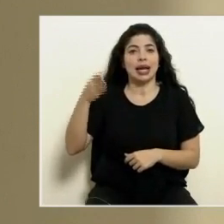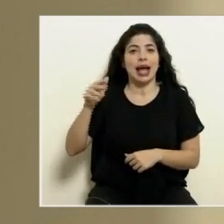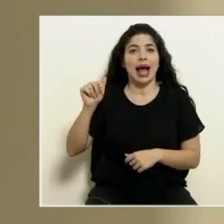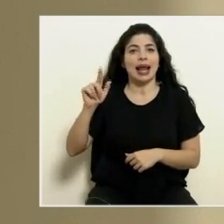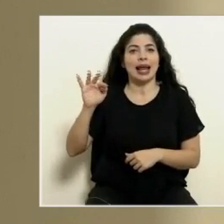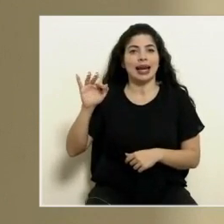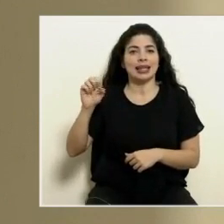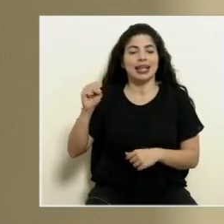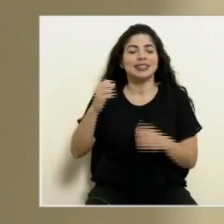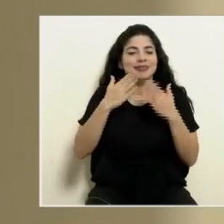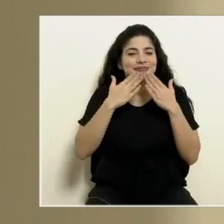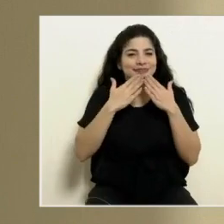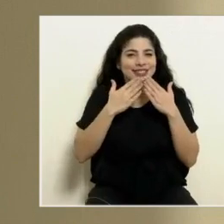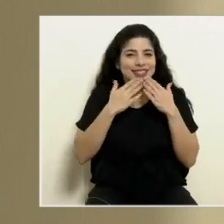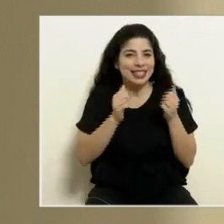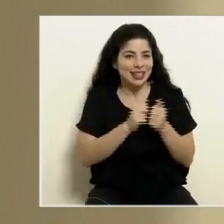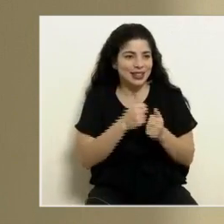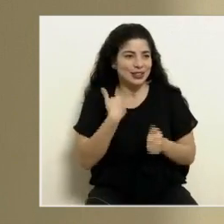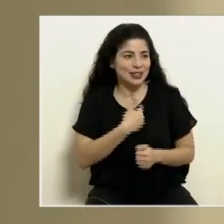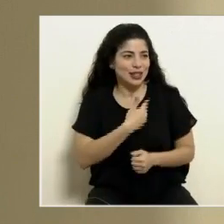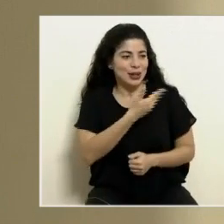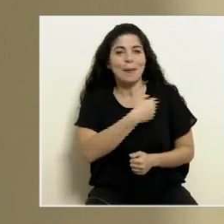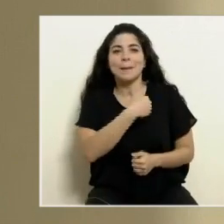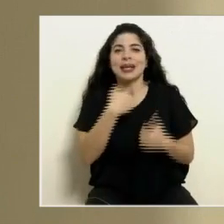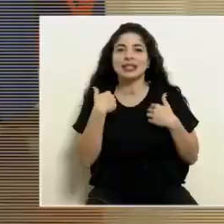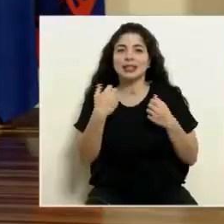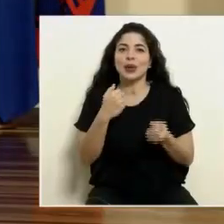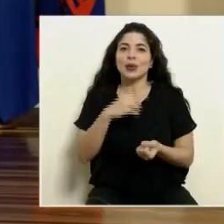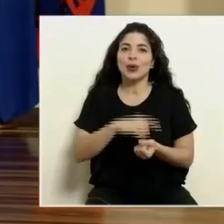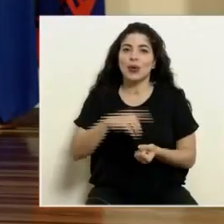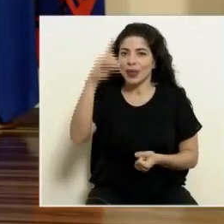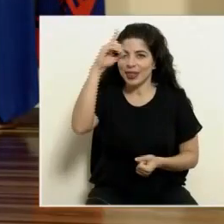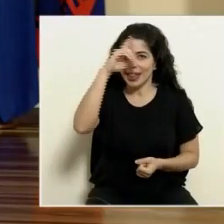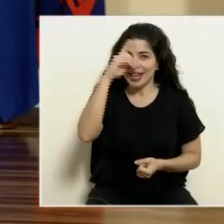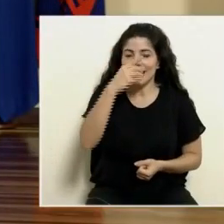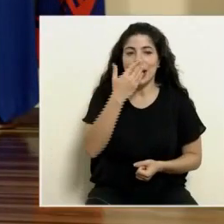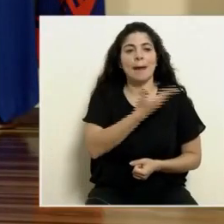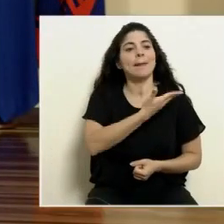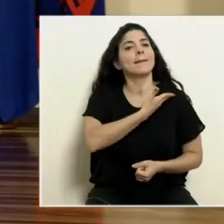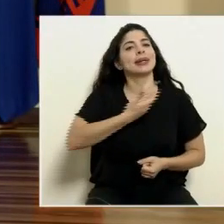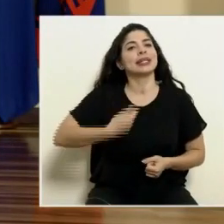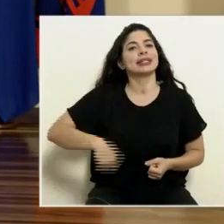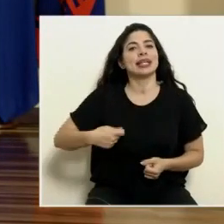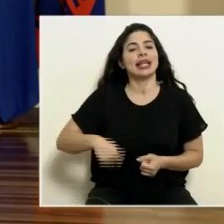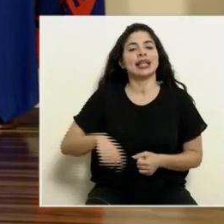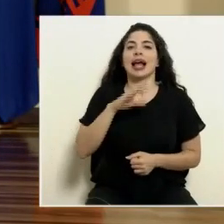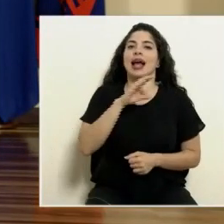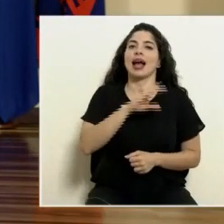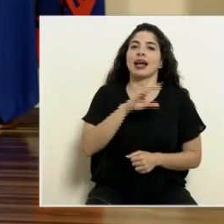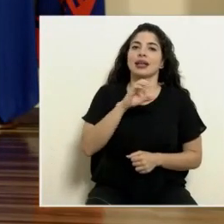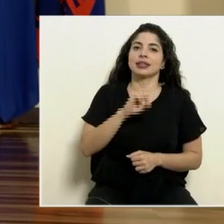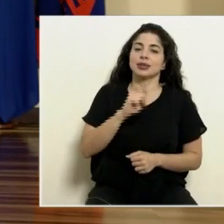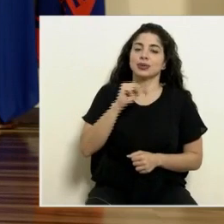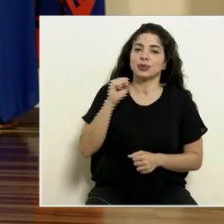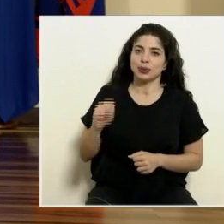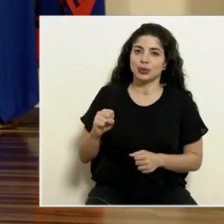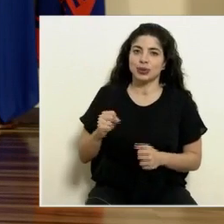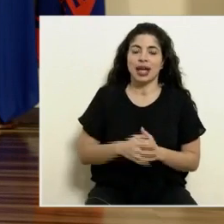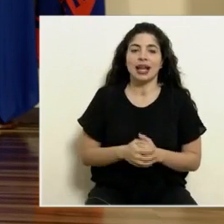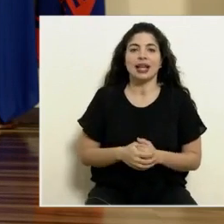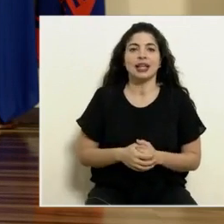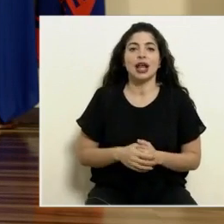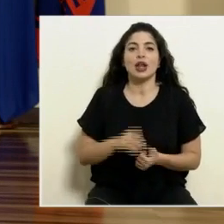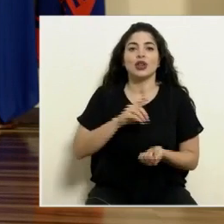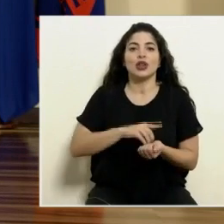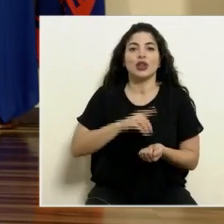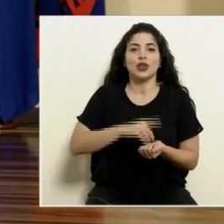presidencia.go.cr/alertas. Le agradecemos la compañía al ministro de Salud, el doctor Daniel Salas, al presidente de la Caja Costarricense de Seguro Social,